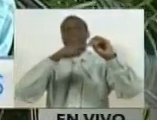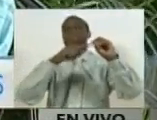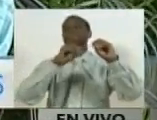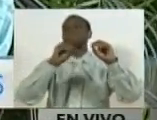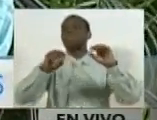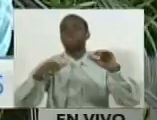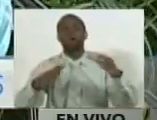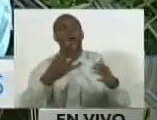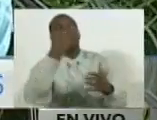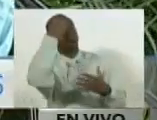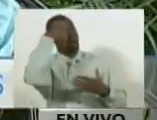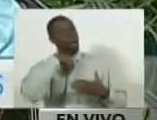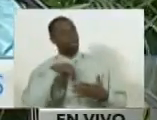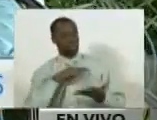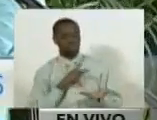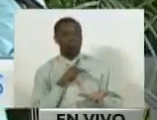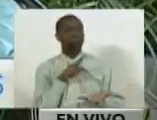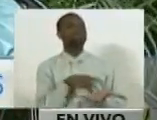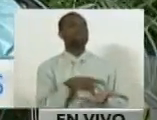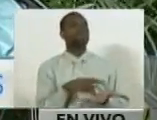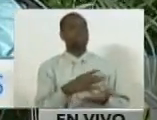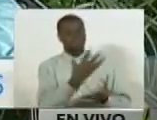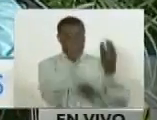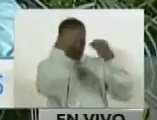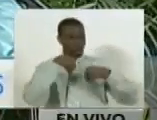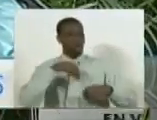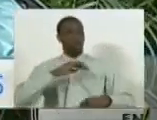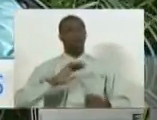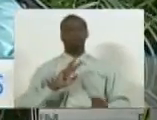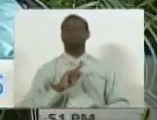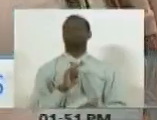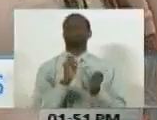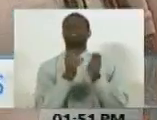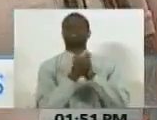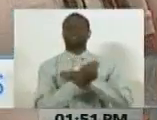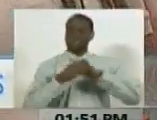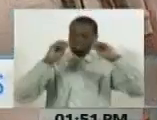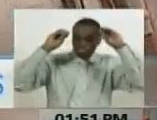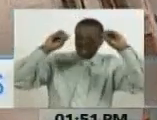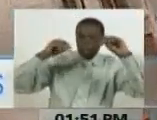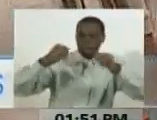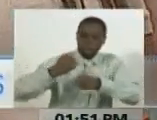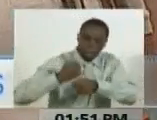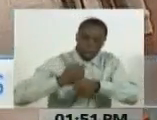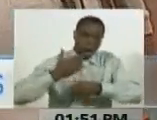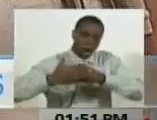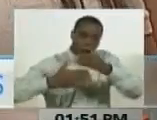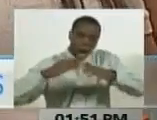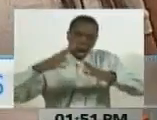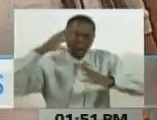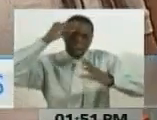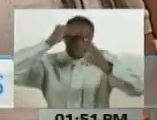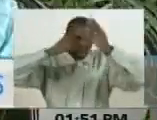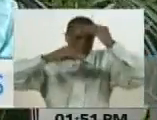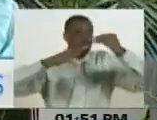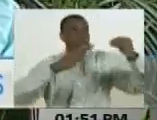participativa, transformadora, del aprender haciendo y de hacer para